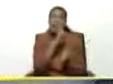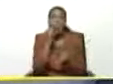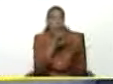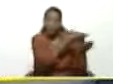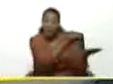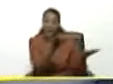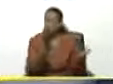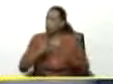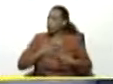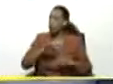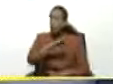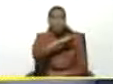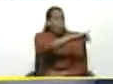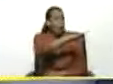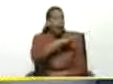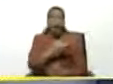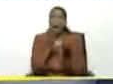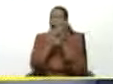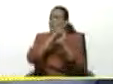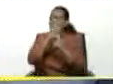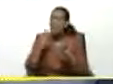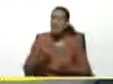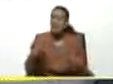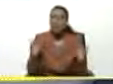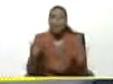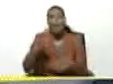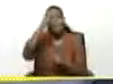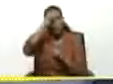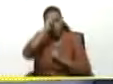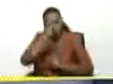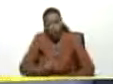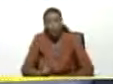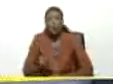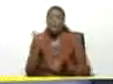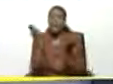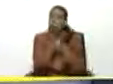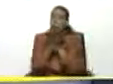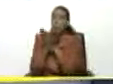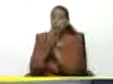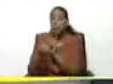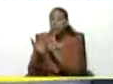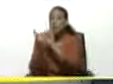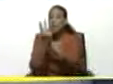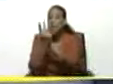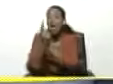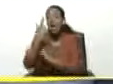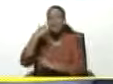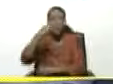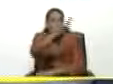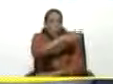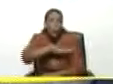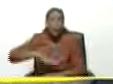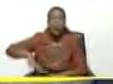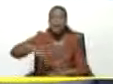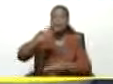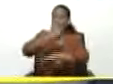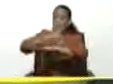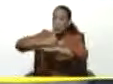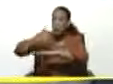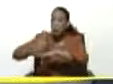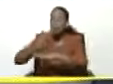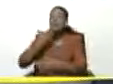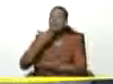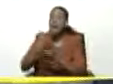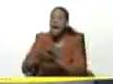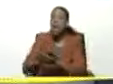unerg del núcleo monagas Es un honor para mí estar aquí para frente a usted frente a todas estas entidades gubernamentales